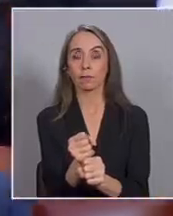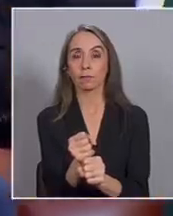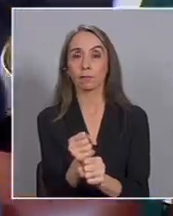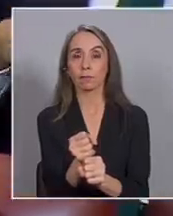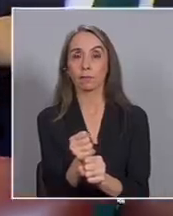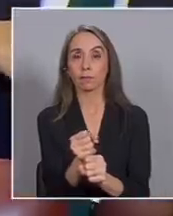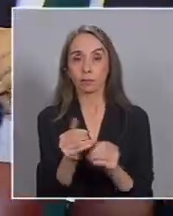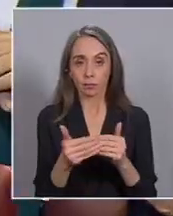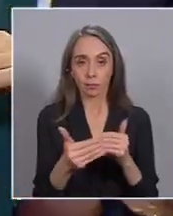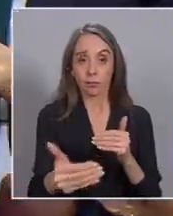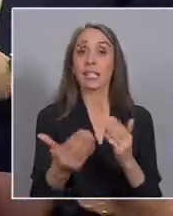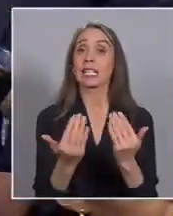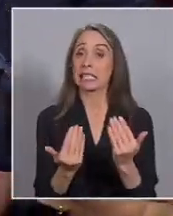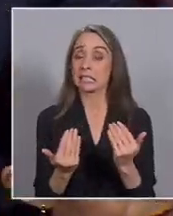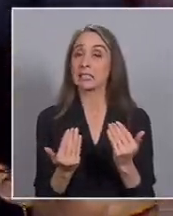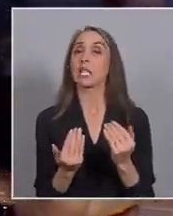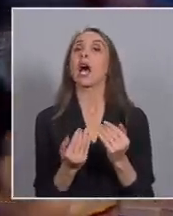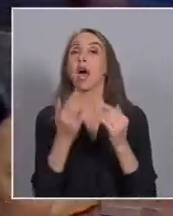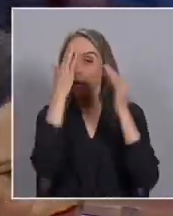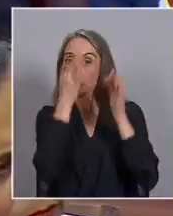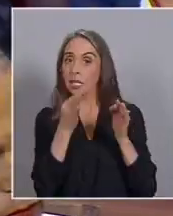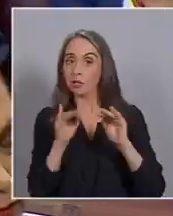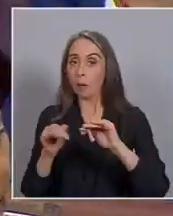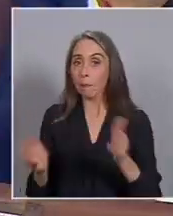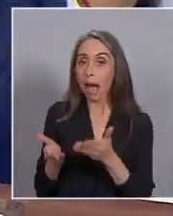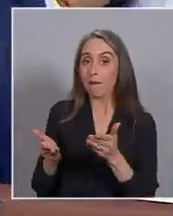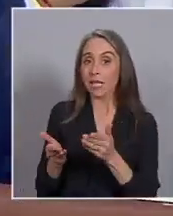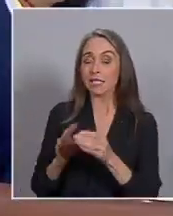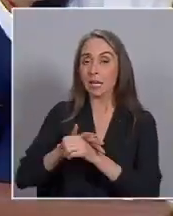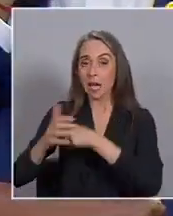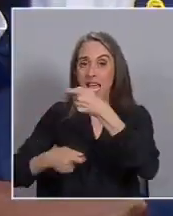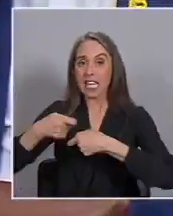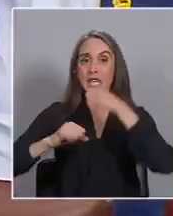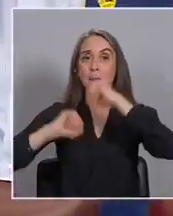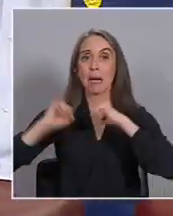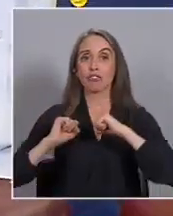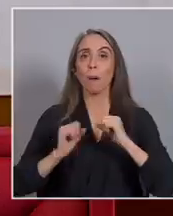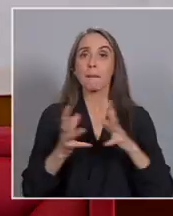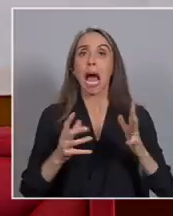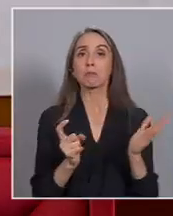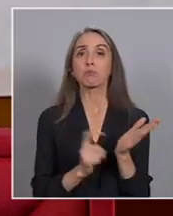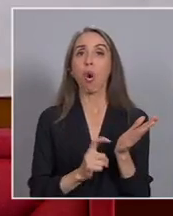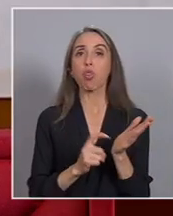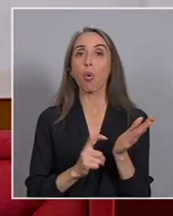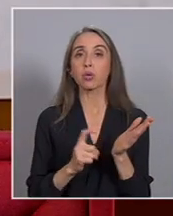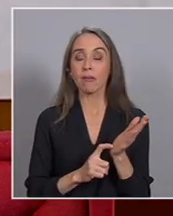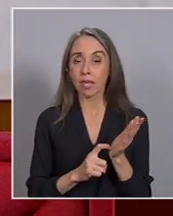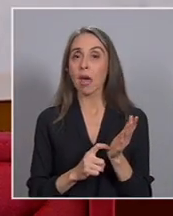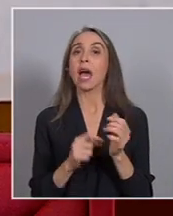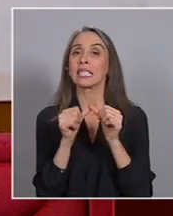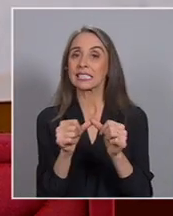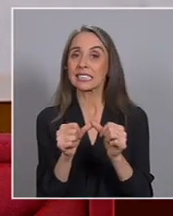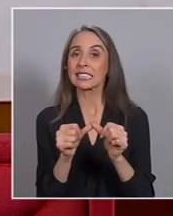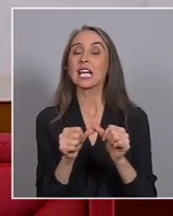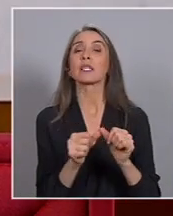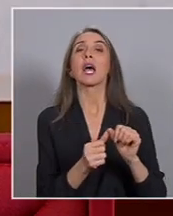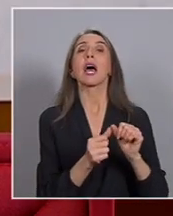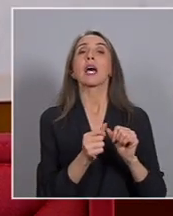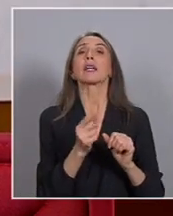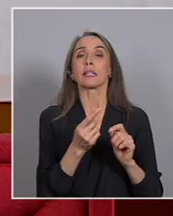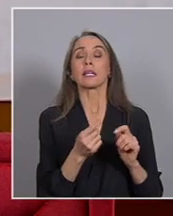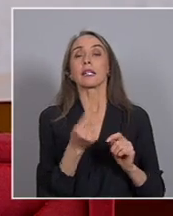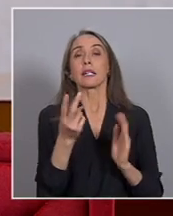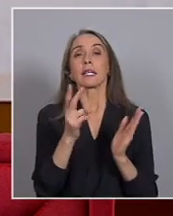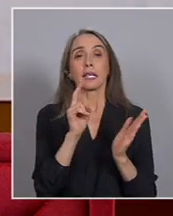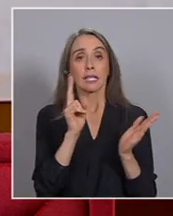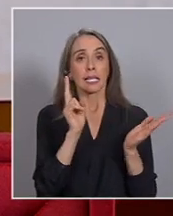va a ser necesario que sigamos tomando medidas para incentivar la inversión y la productividad. Por eso insistiremos con los estímulos tributarios a